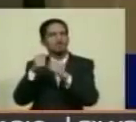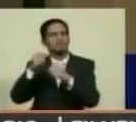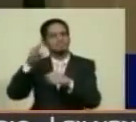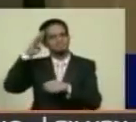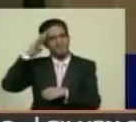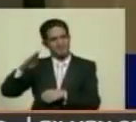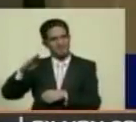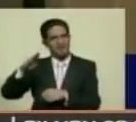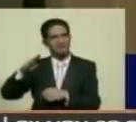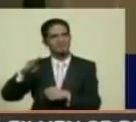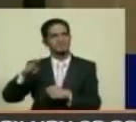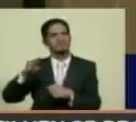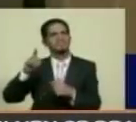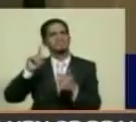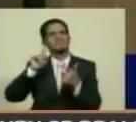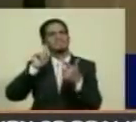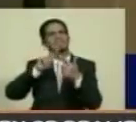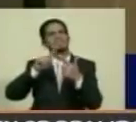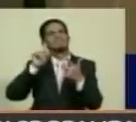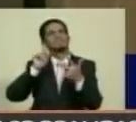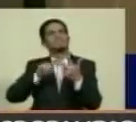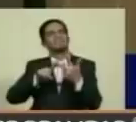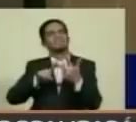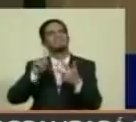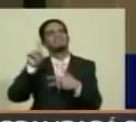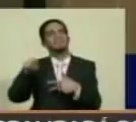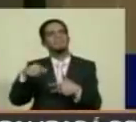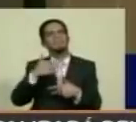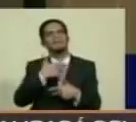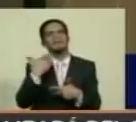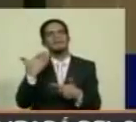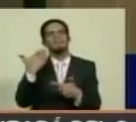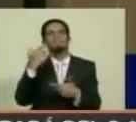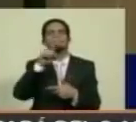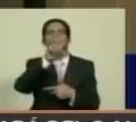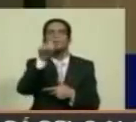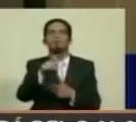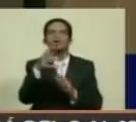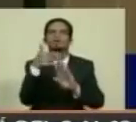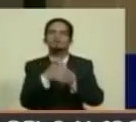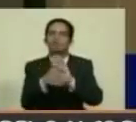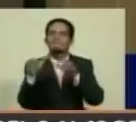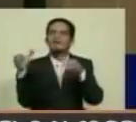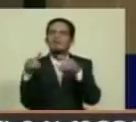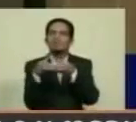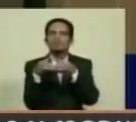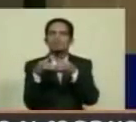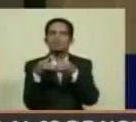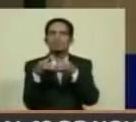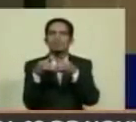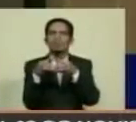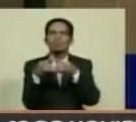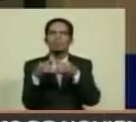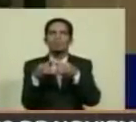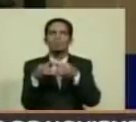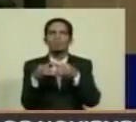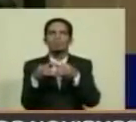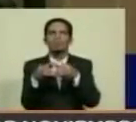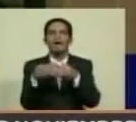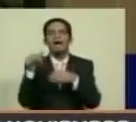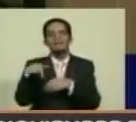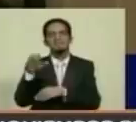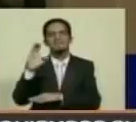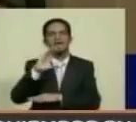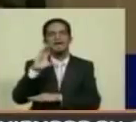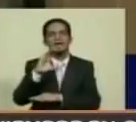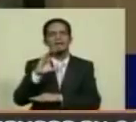hoy detenido, ¿no? Y también queríamos preguntar a algunos de los compañeros sobre la reunión que se sostuvo presuntamente aquí en Caracas